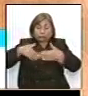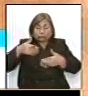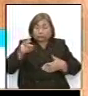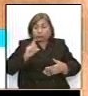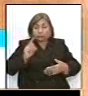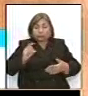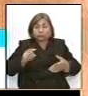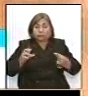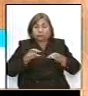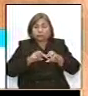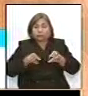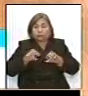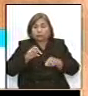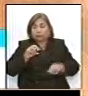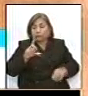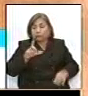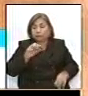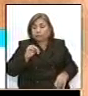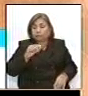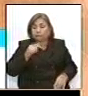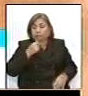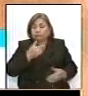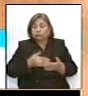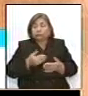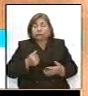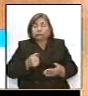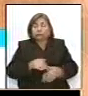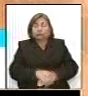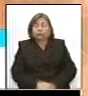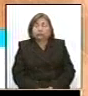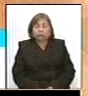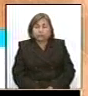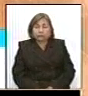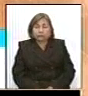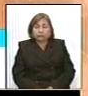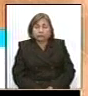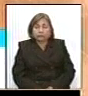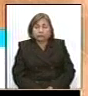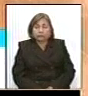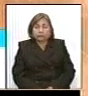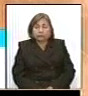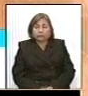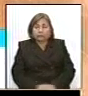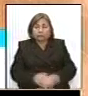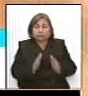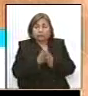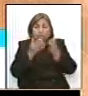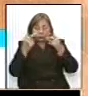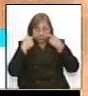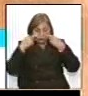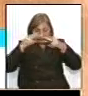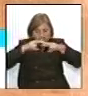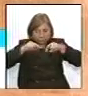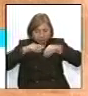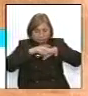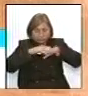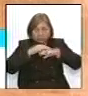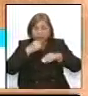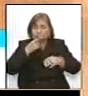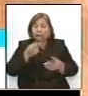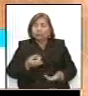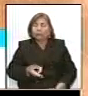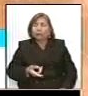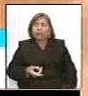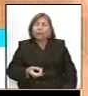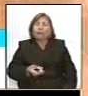la indagación preliminar a la que pertenece a esta frase citada textualmente, sino a la apertura de la investigación, el congresista denunciado